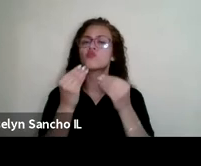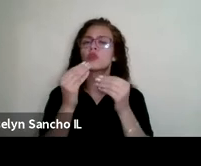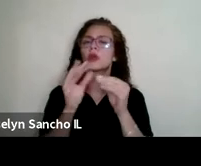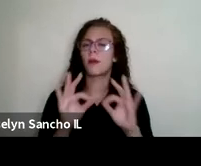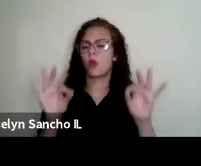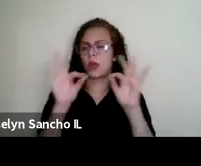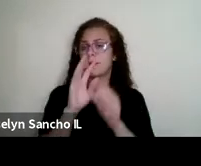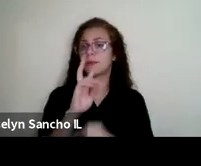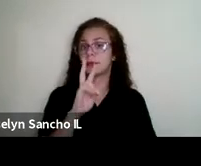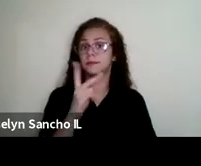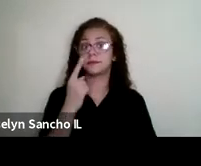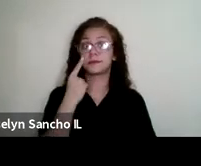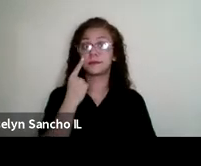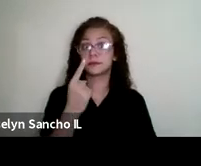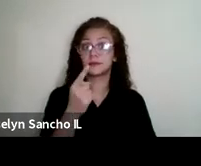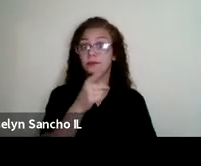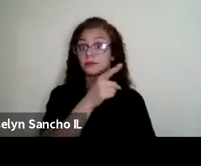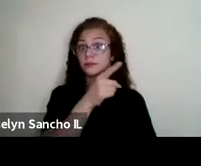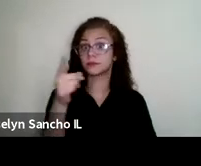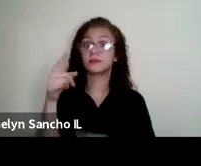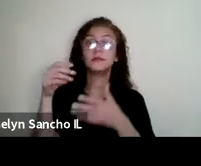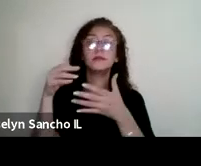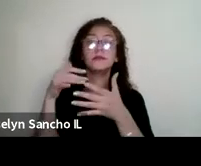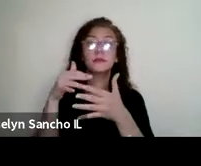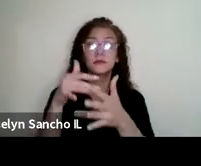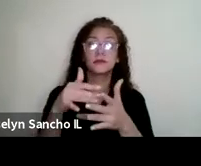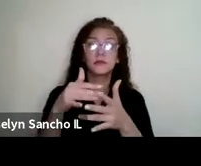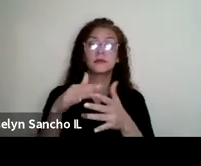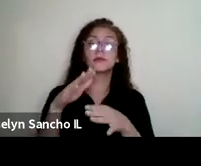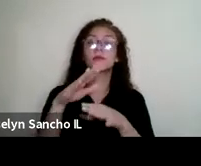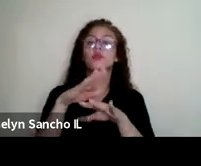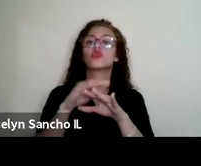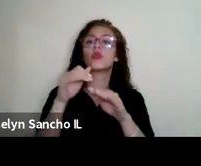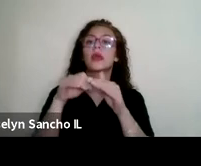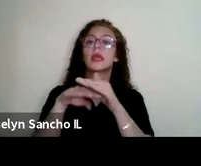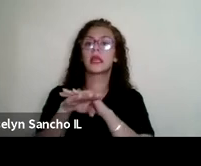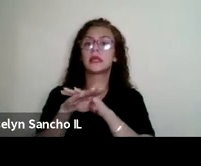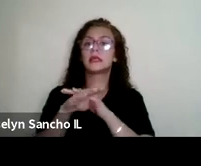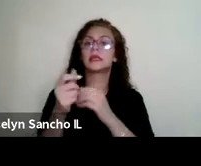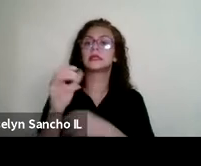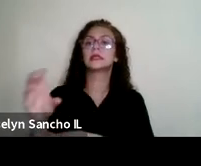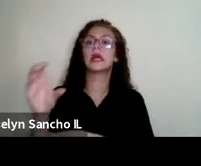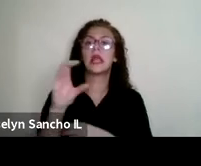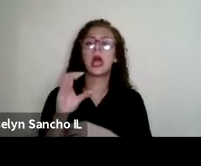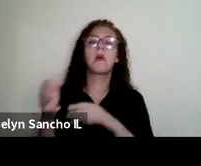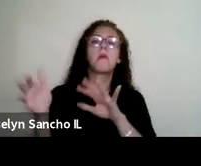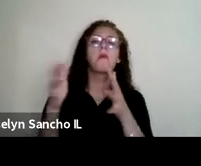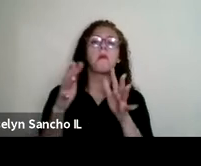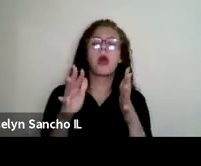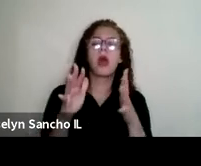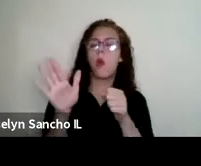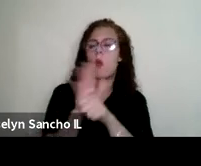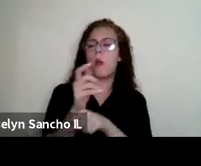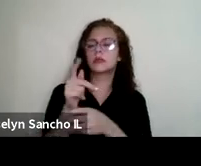relevante, ¿verdad? Vean que este es un estudio alrededor del ingreso, del salario promedio bruto,